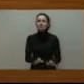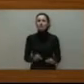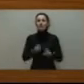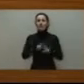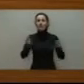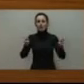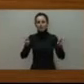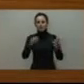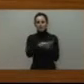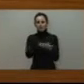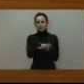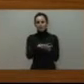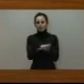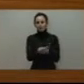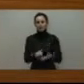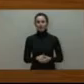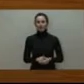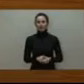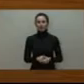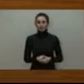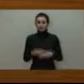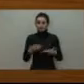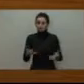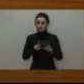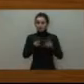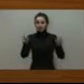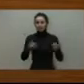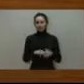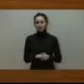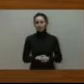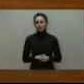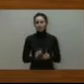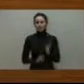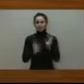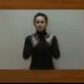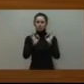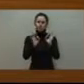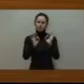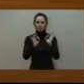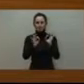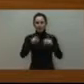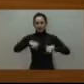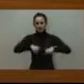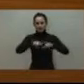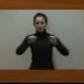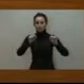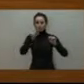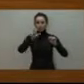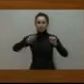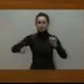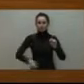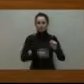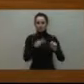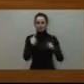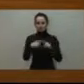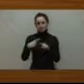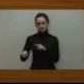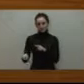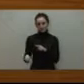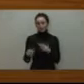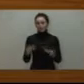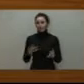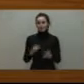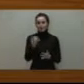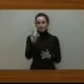este asunto. Y este asunto es especialmente importante en Asturias por diversos motivos y factores. En primer